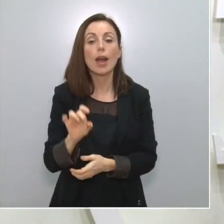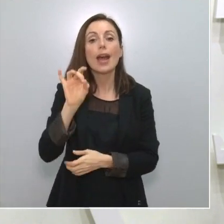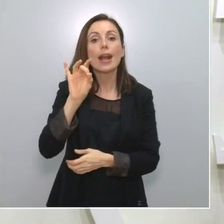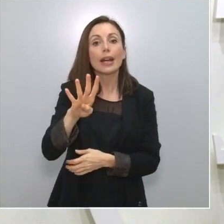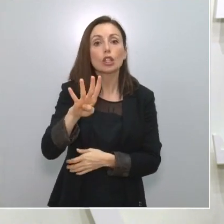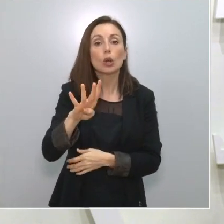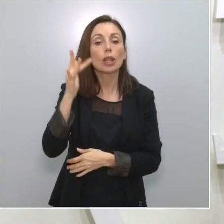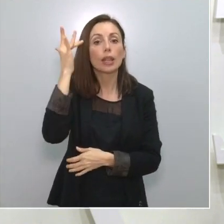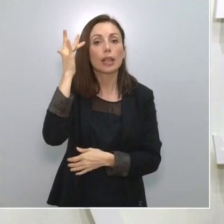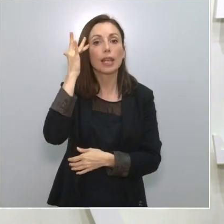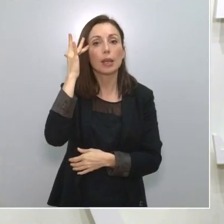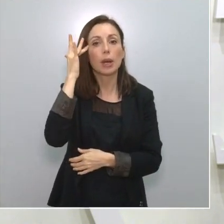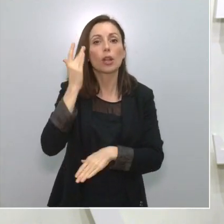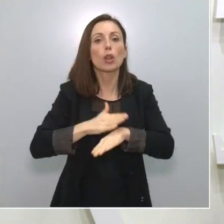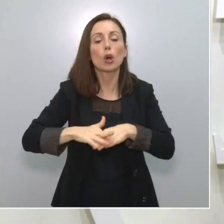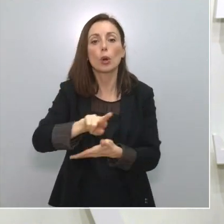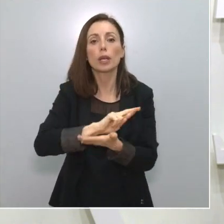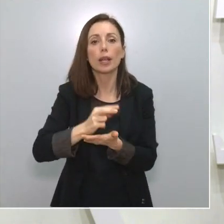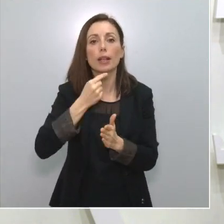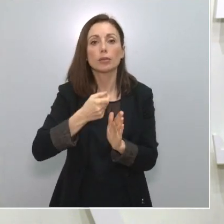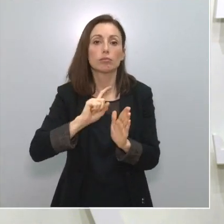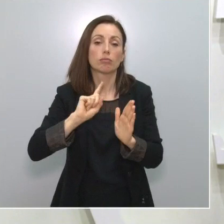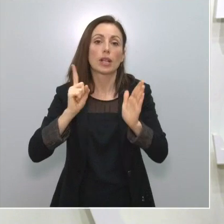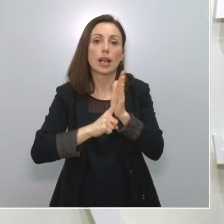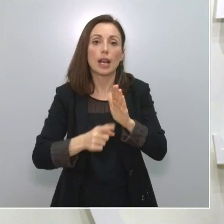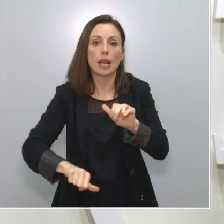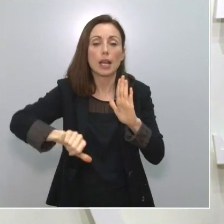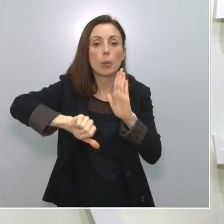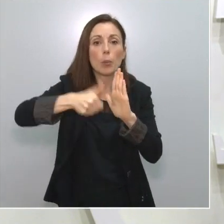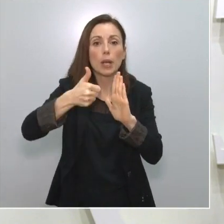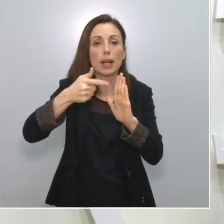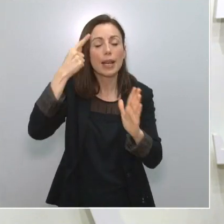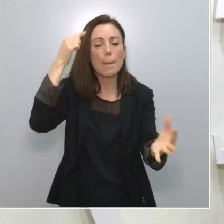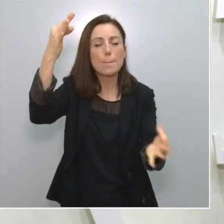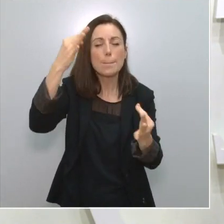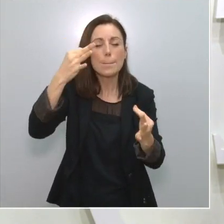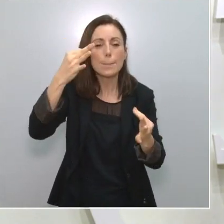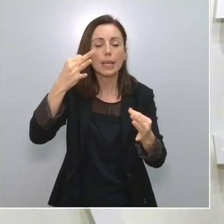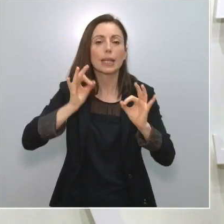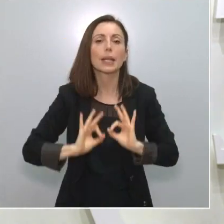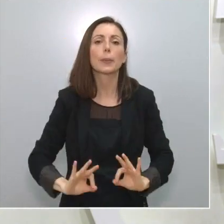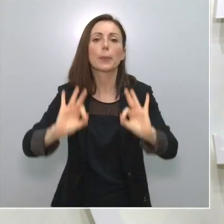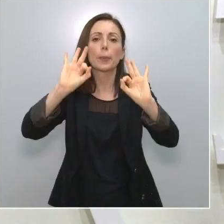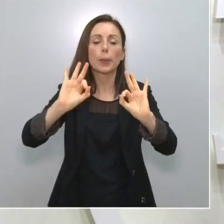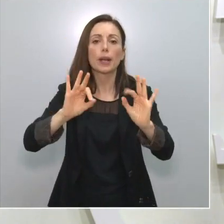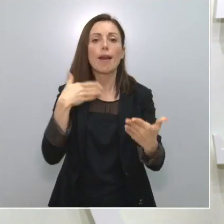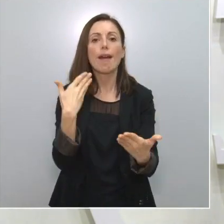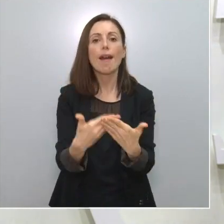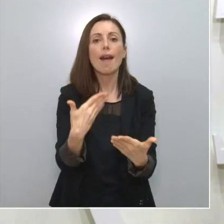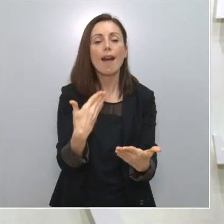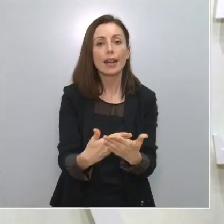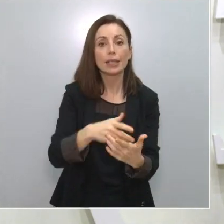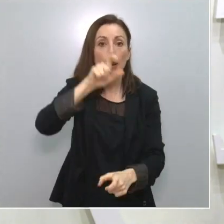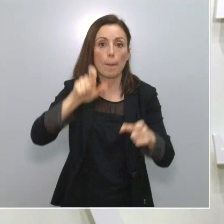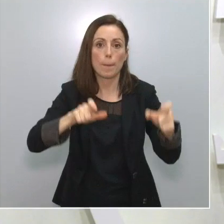marzo, el Gobierno regional dictó una orden con una serie de medidas extraordinarias para garantizar tanto la seguridad de los empleados